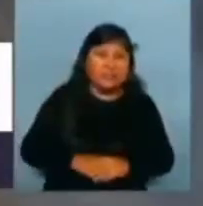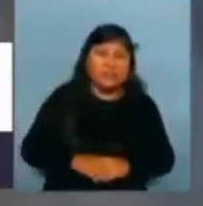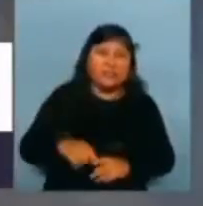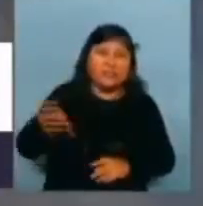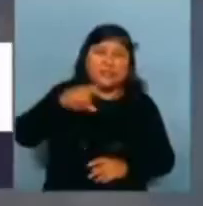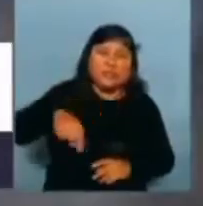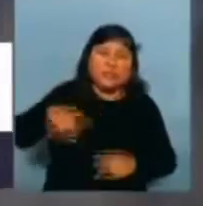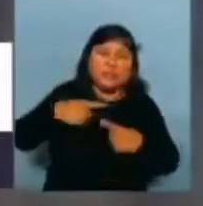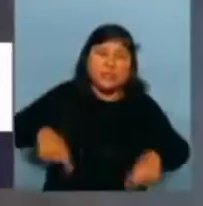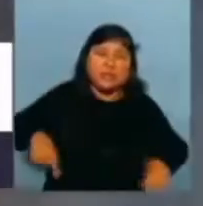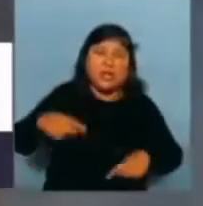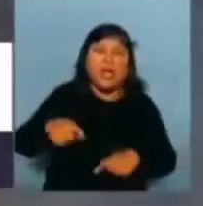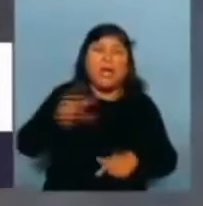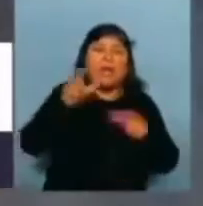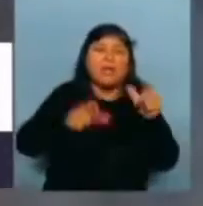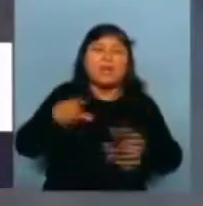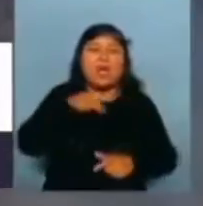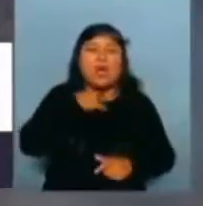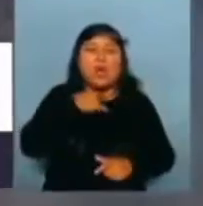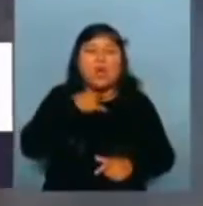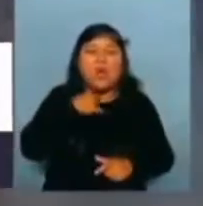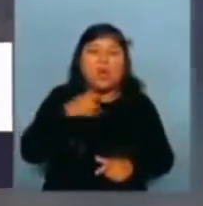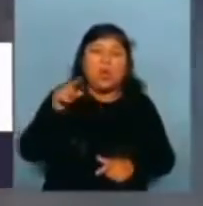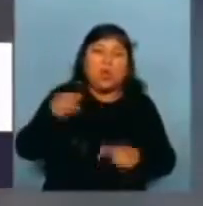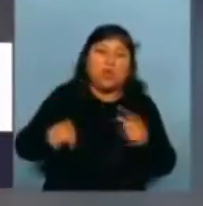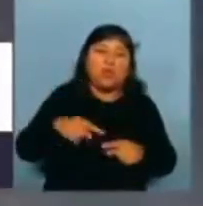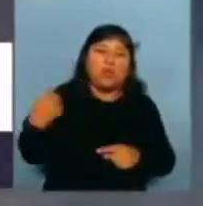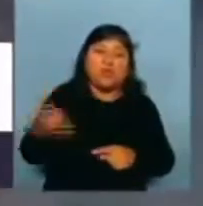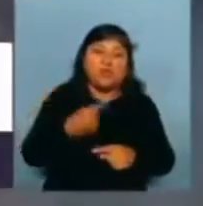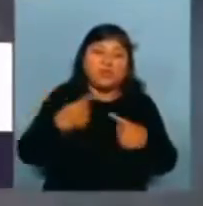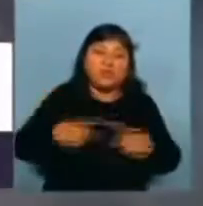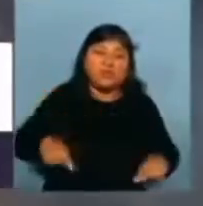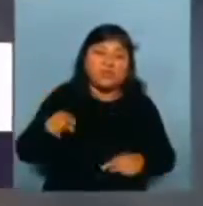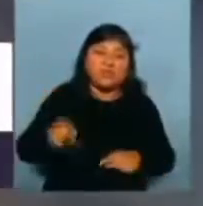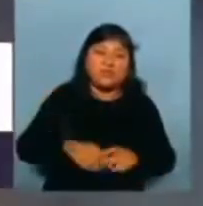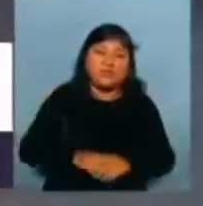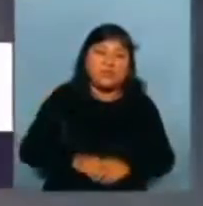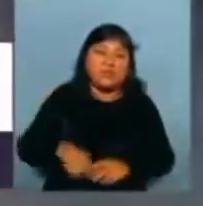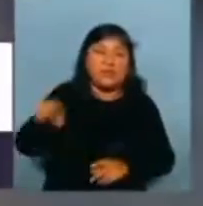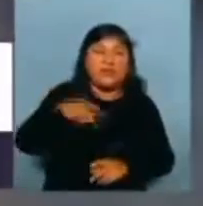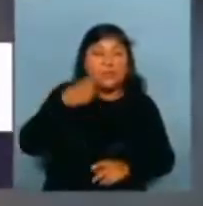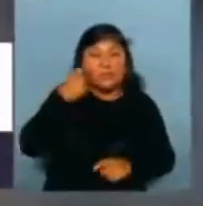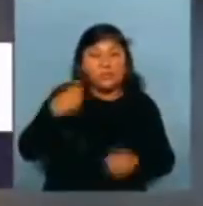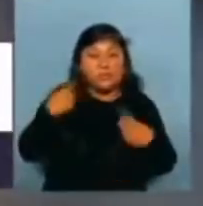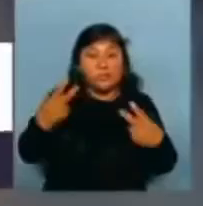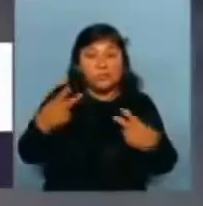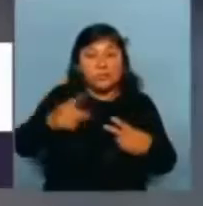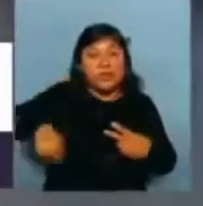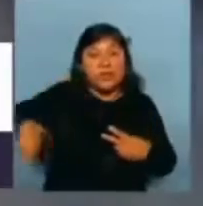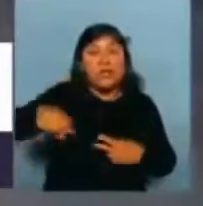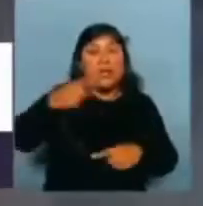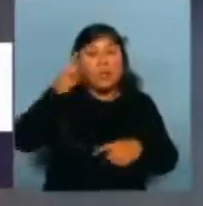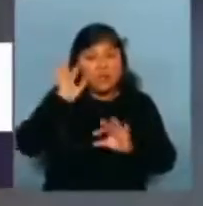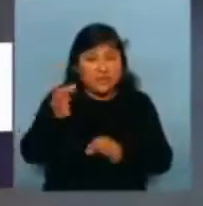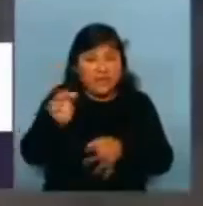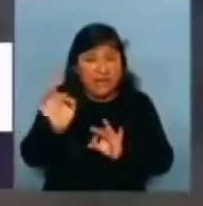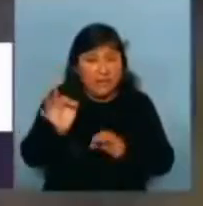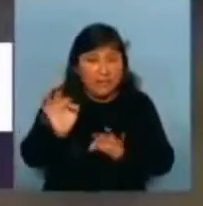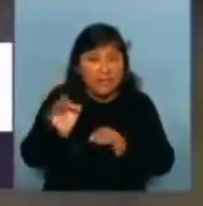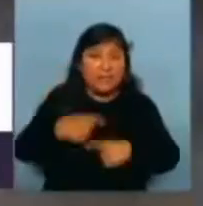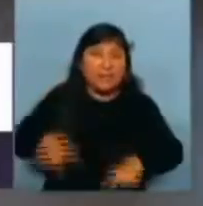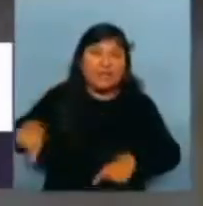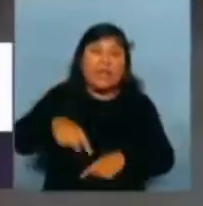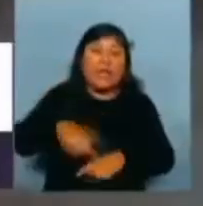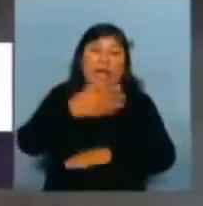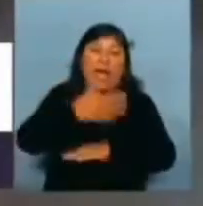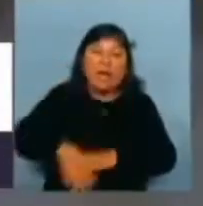transmisión con un jujeño o una jujeña ahí, verdaderamente eso alimenta, vos seguramente lo debés palpar en la calle